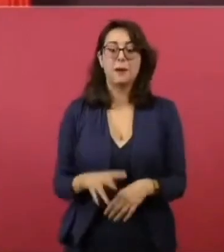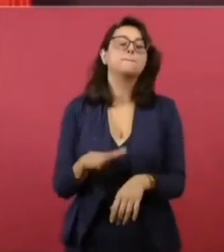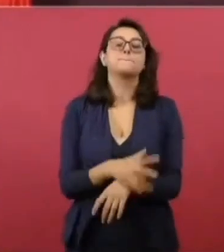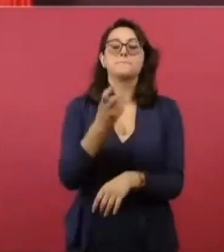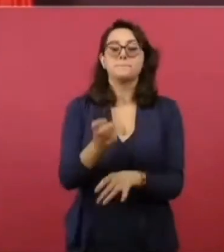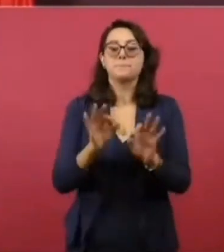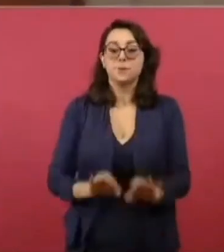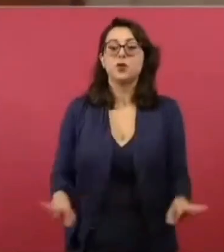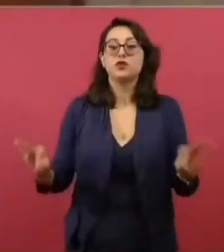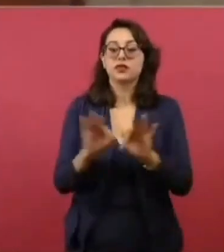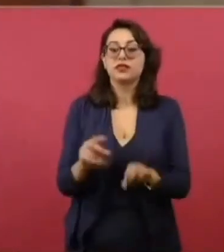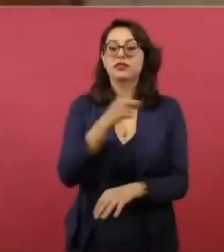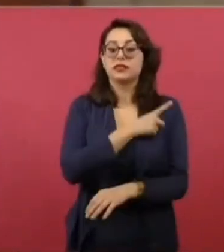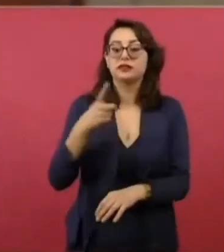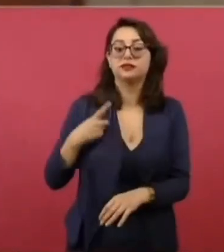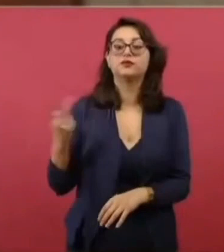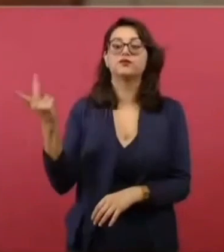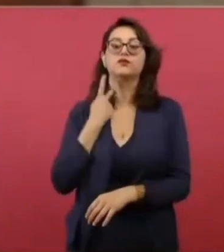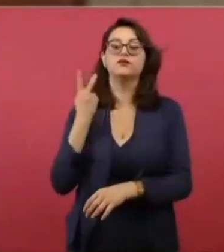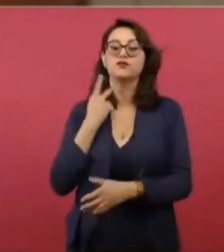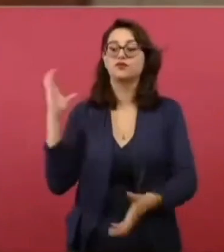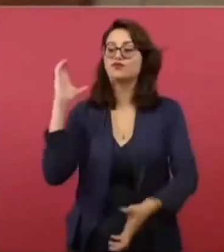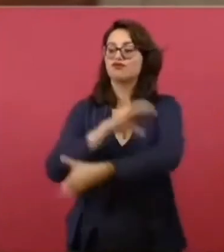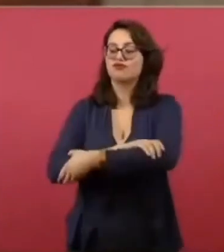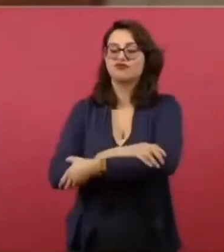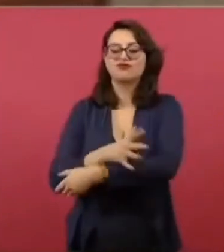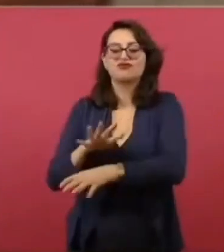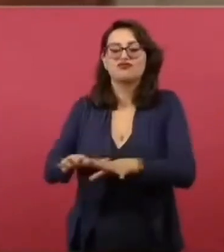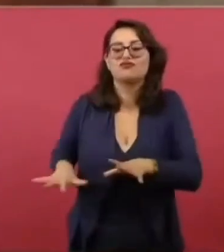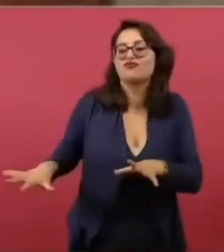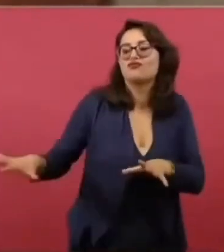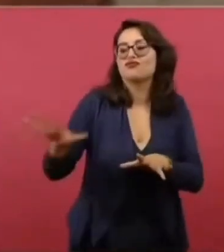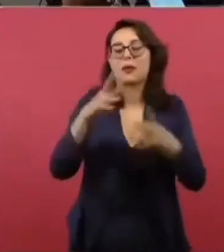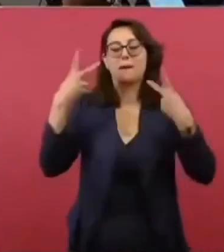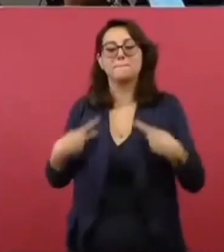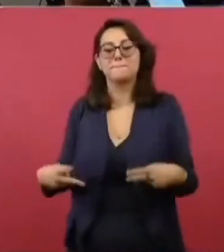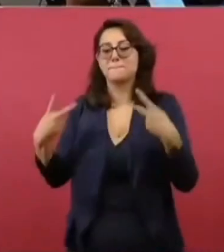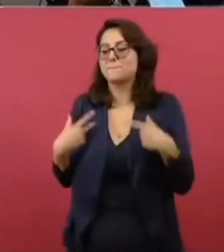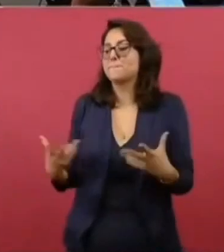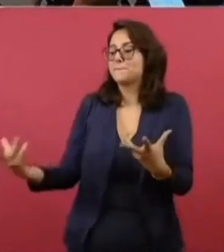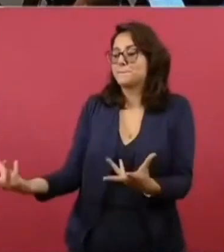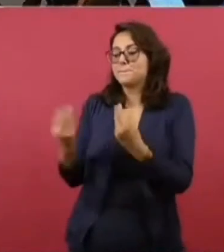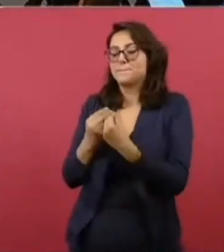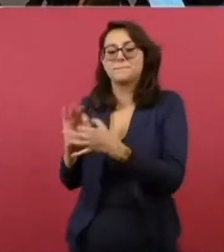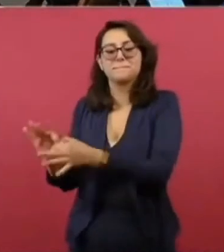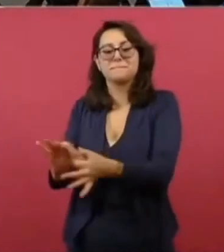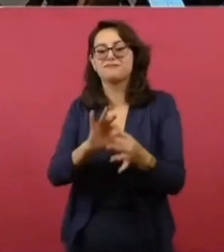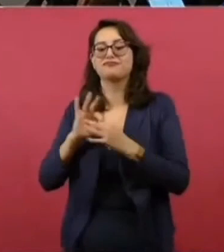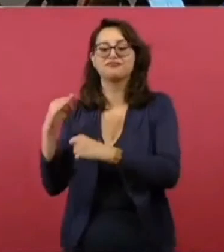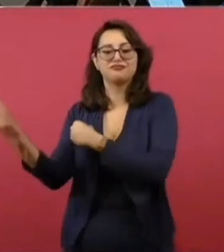de abajo, aliarse siempre y sostenerse, respaldarse con